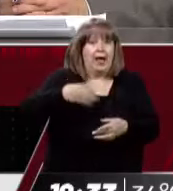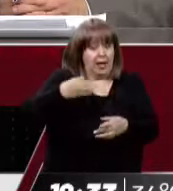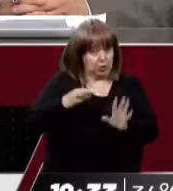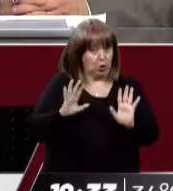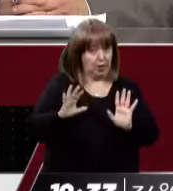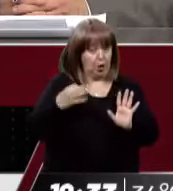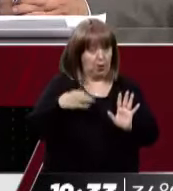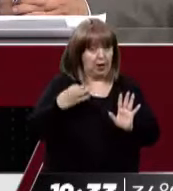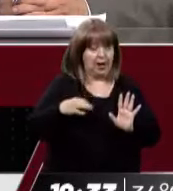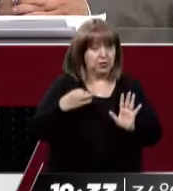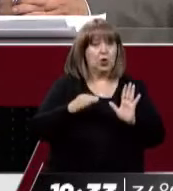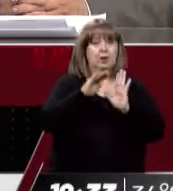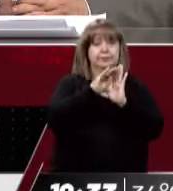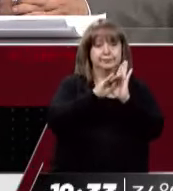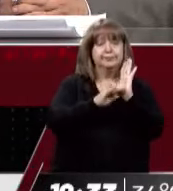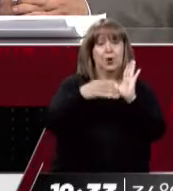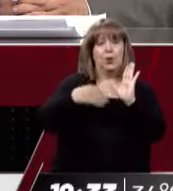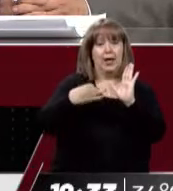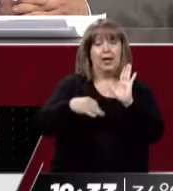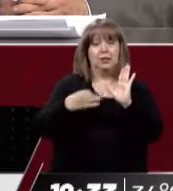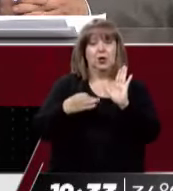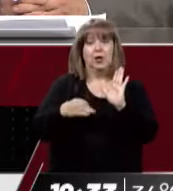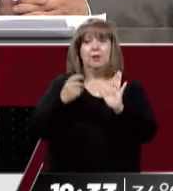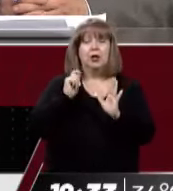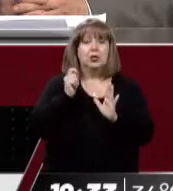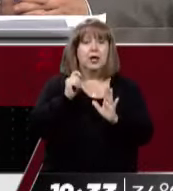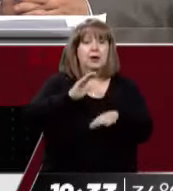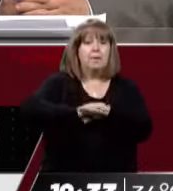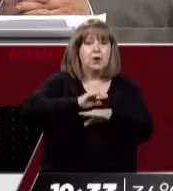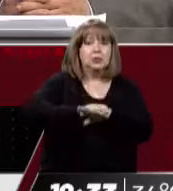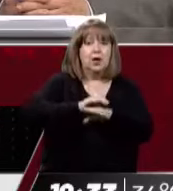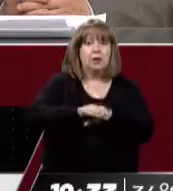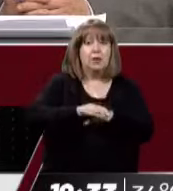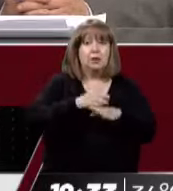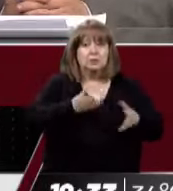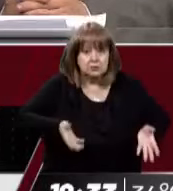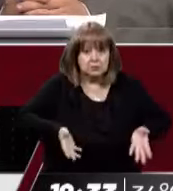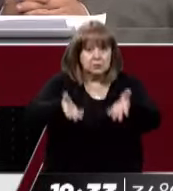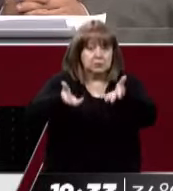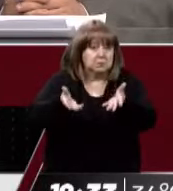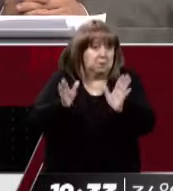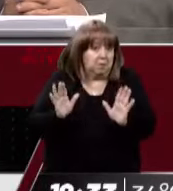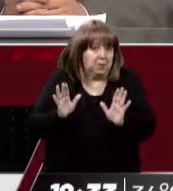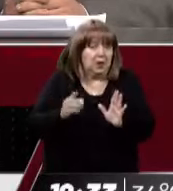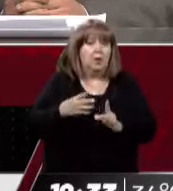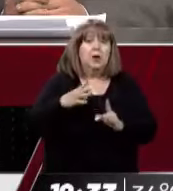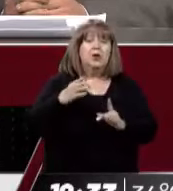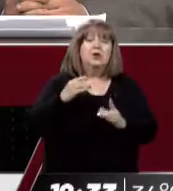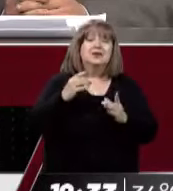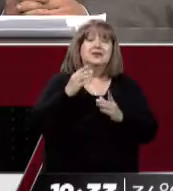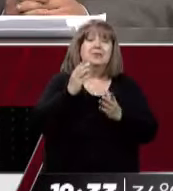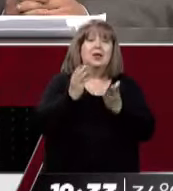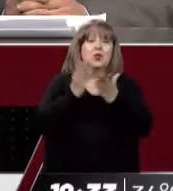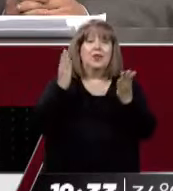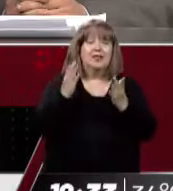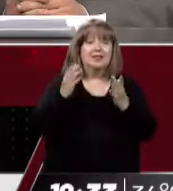recordemos dentro de la currícula de la Universidad Nacional de Julio participaban estudiantes de la facultad de